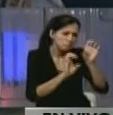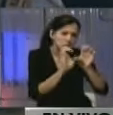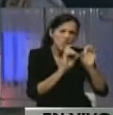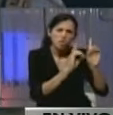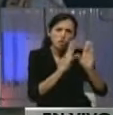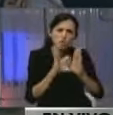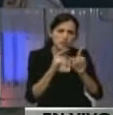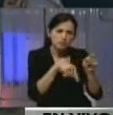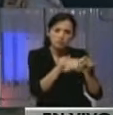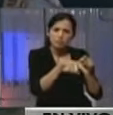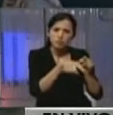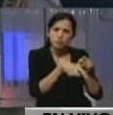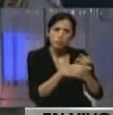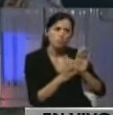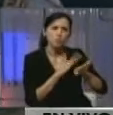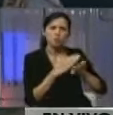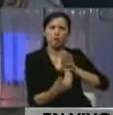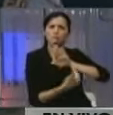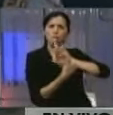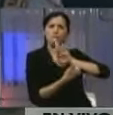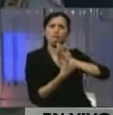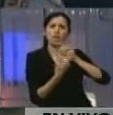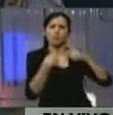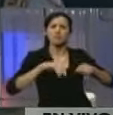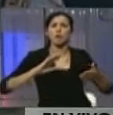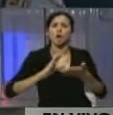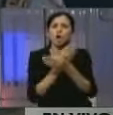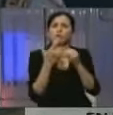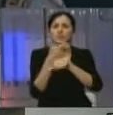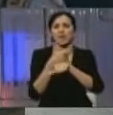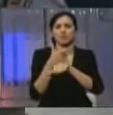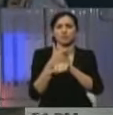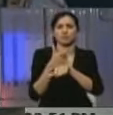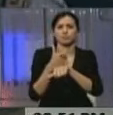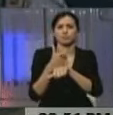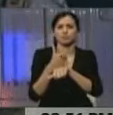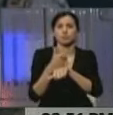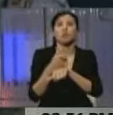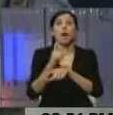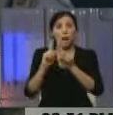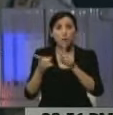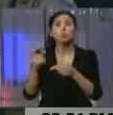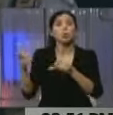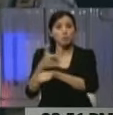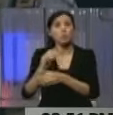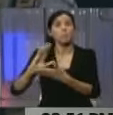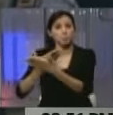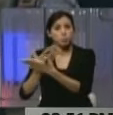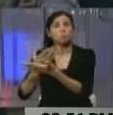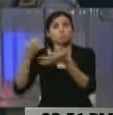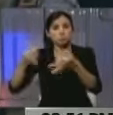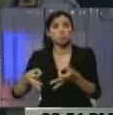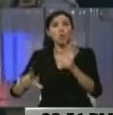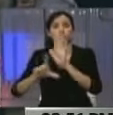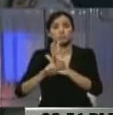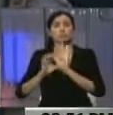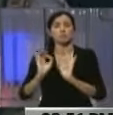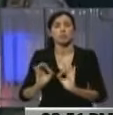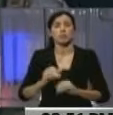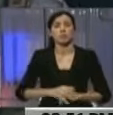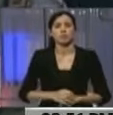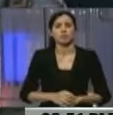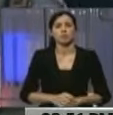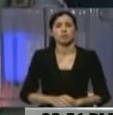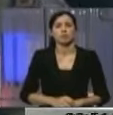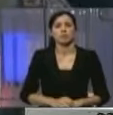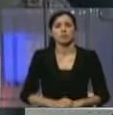imperiales para derrocar gobiernos legalmente constituidos. Uno de los principales